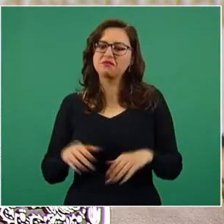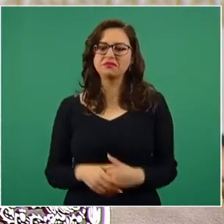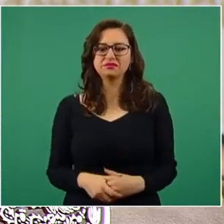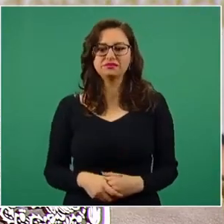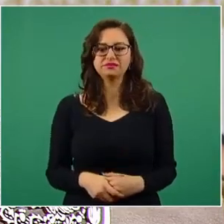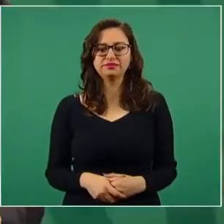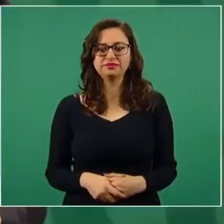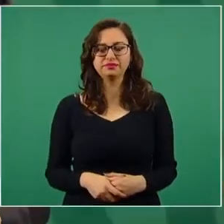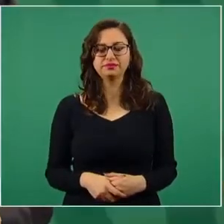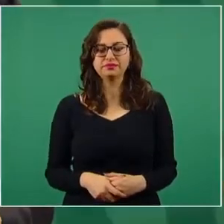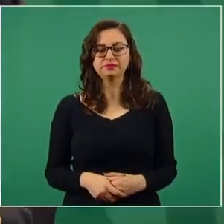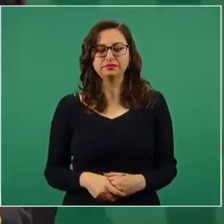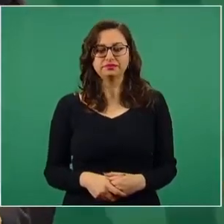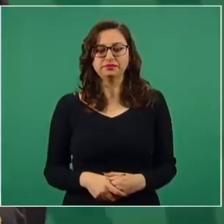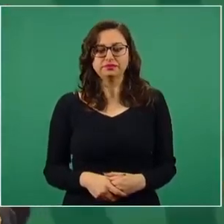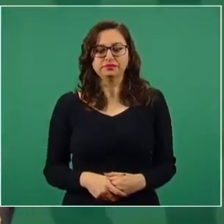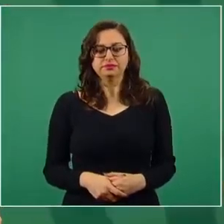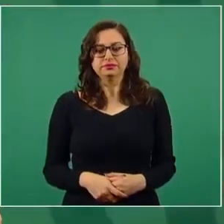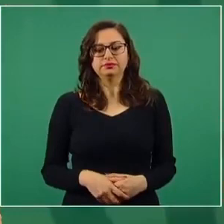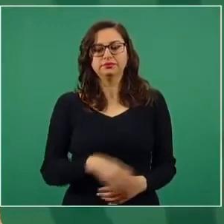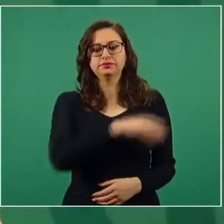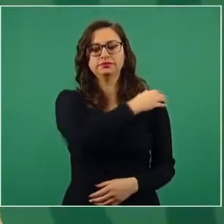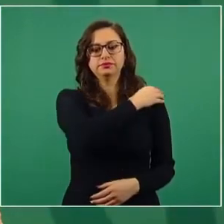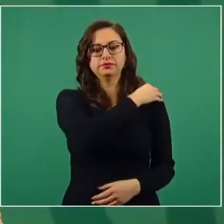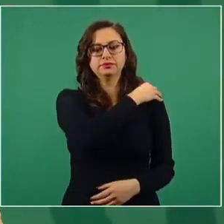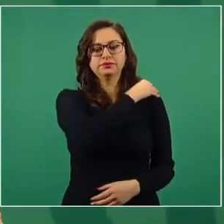Ahora, si el Estado